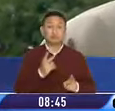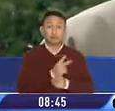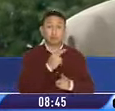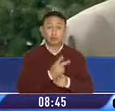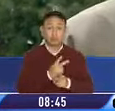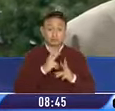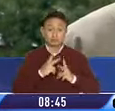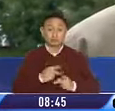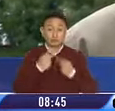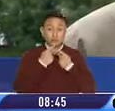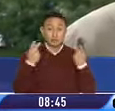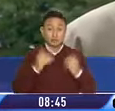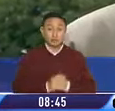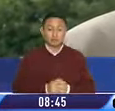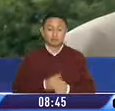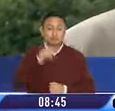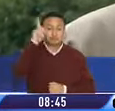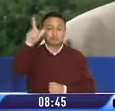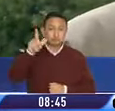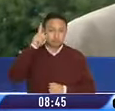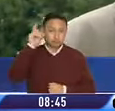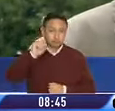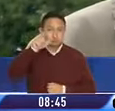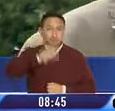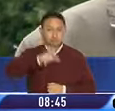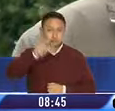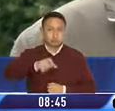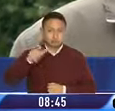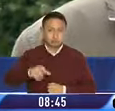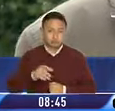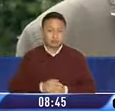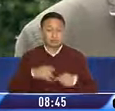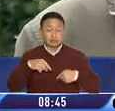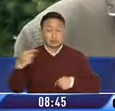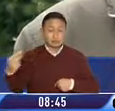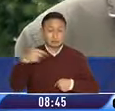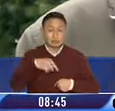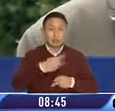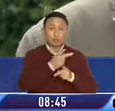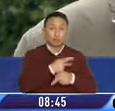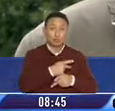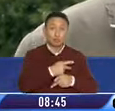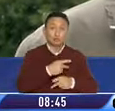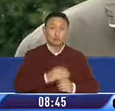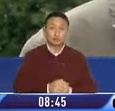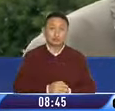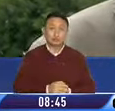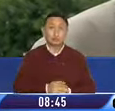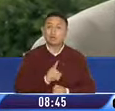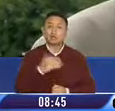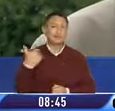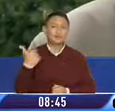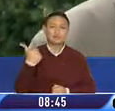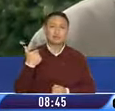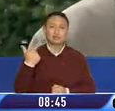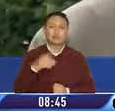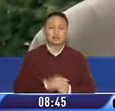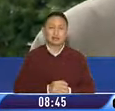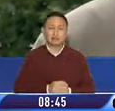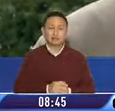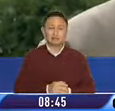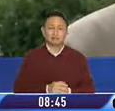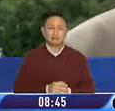salud pública y para, lógicamente, los ciudadanos que iban a consumir este producto que no contaba con las